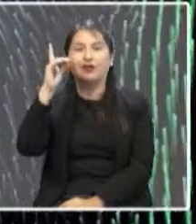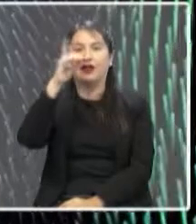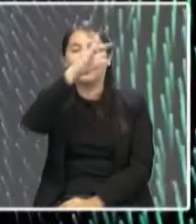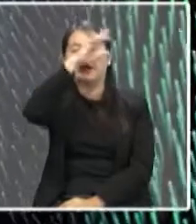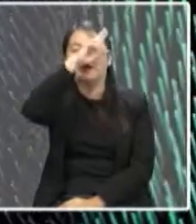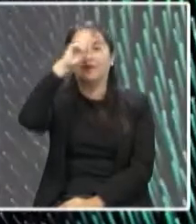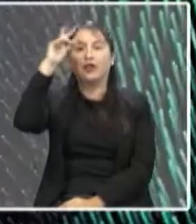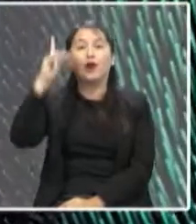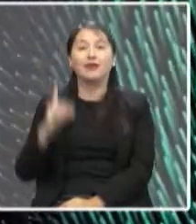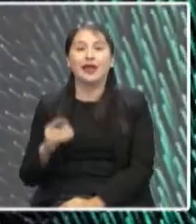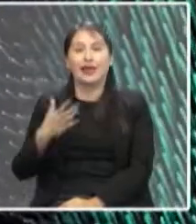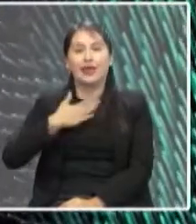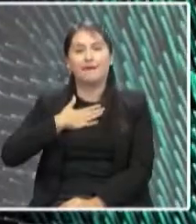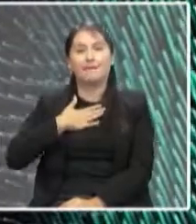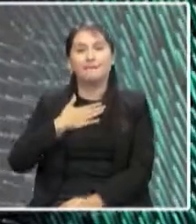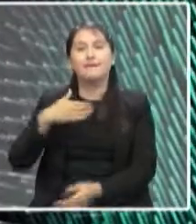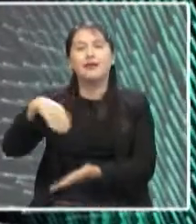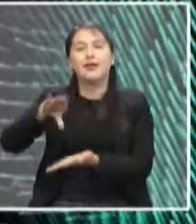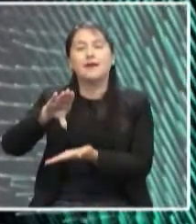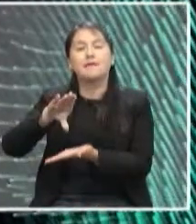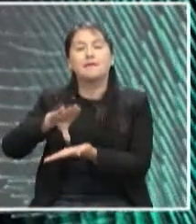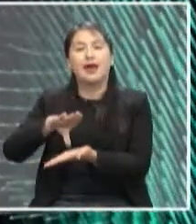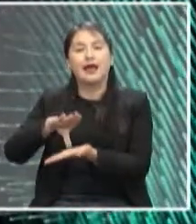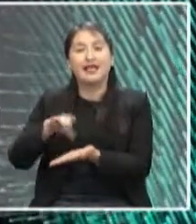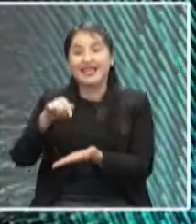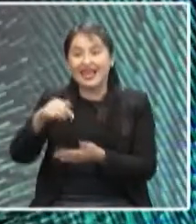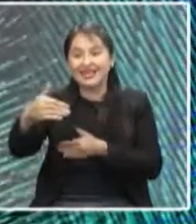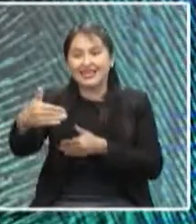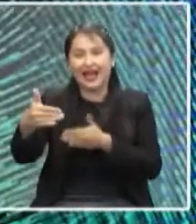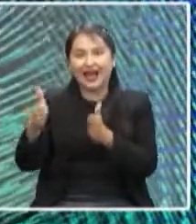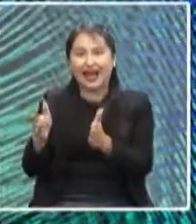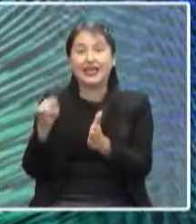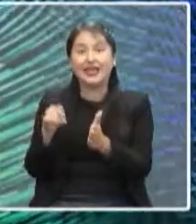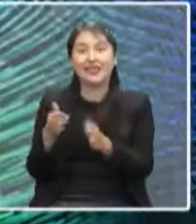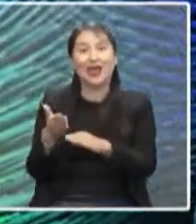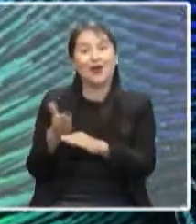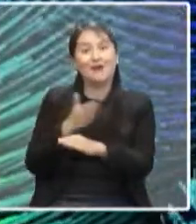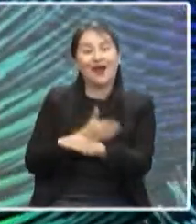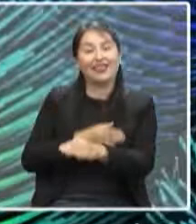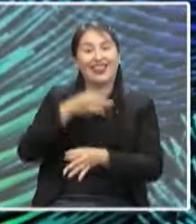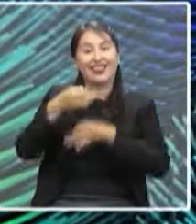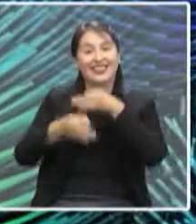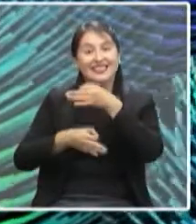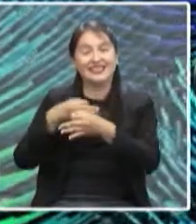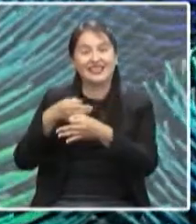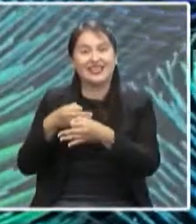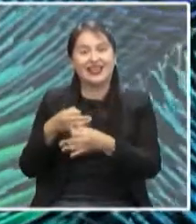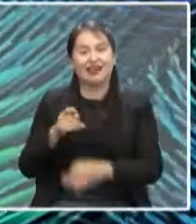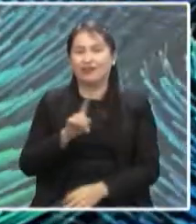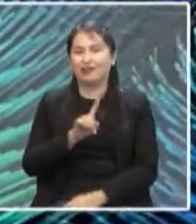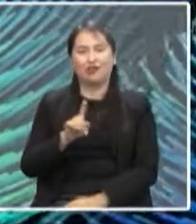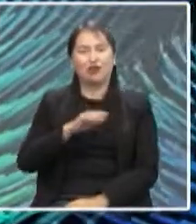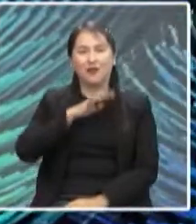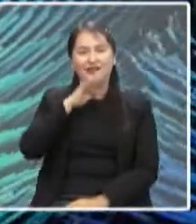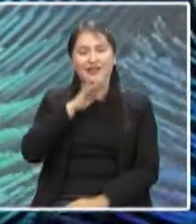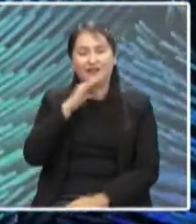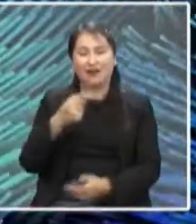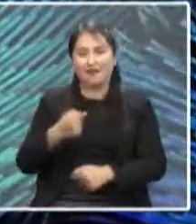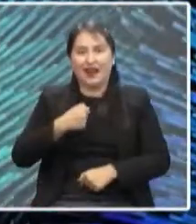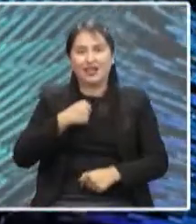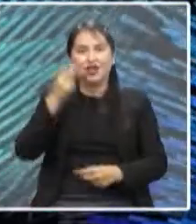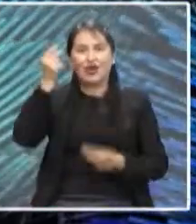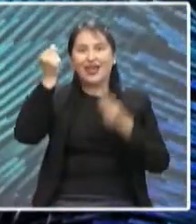Y me doy cuenta que ese sistema, esa cajita, como hablábamos antes, no me sirve para crear el